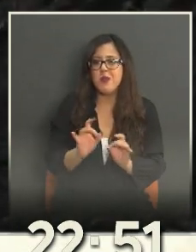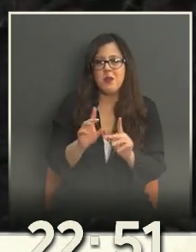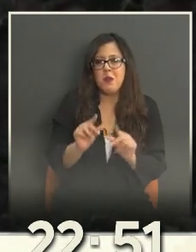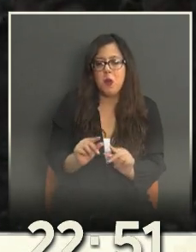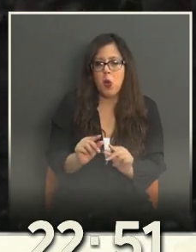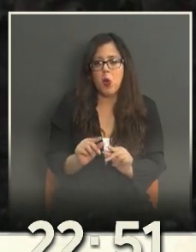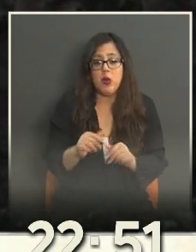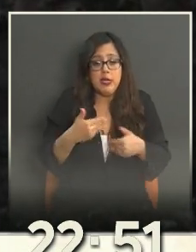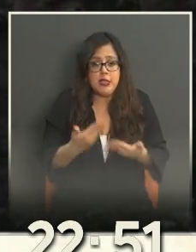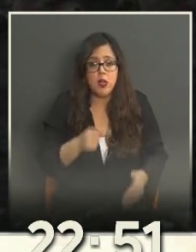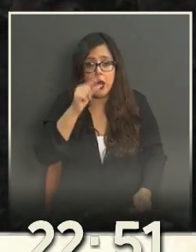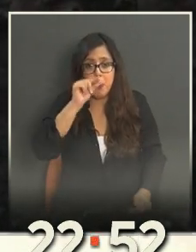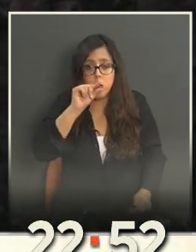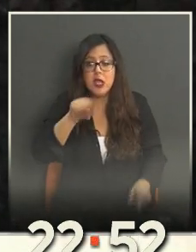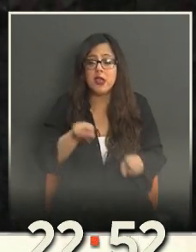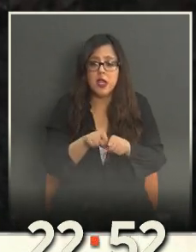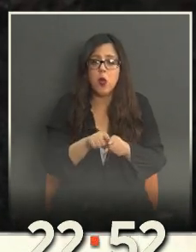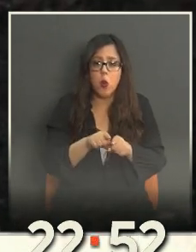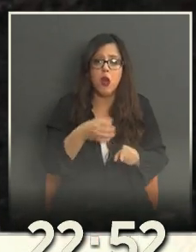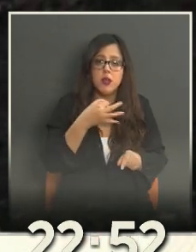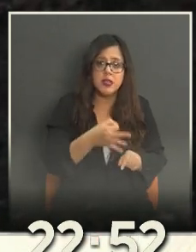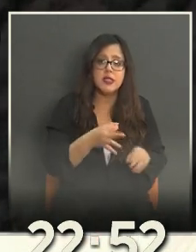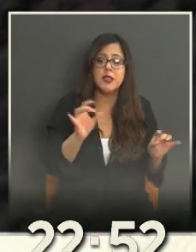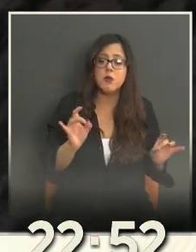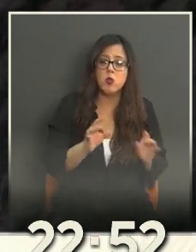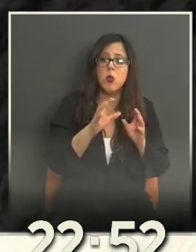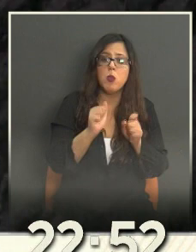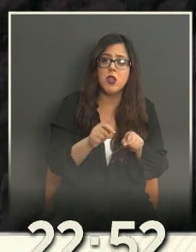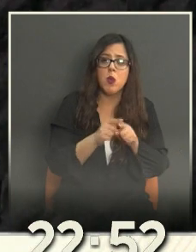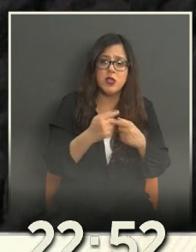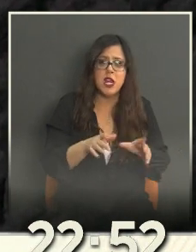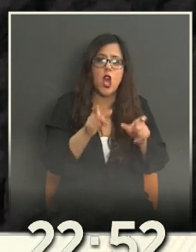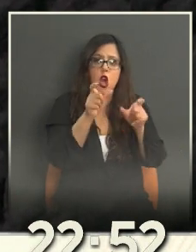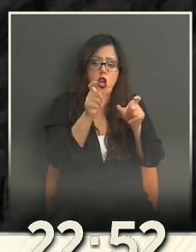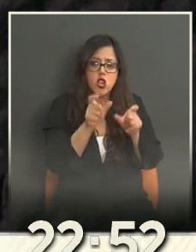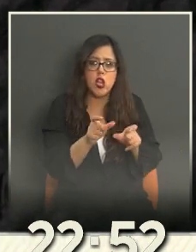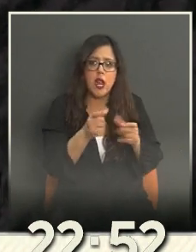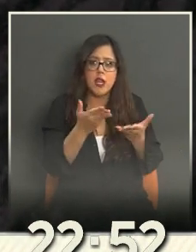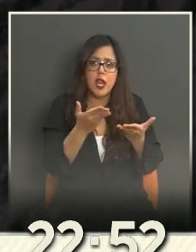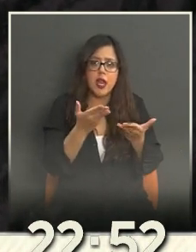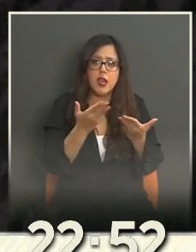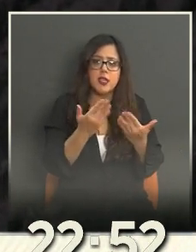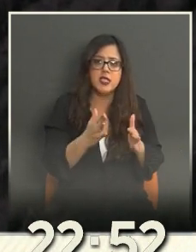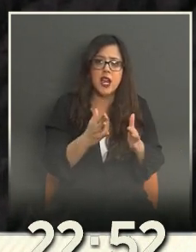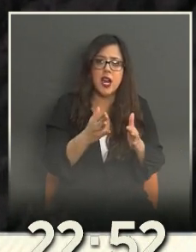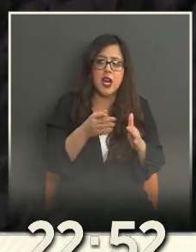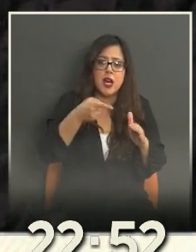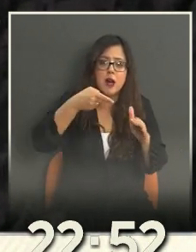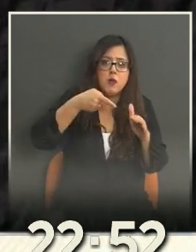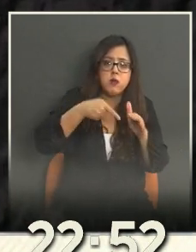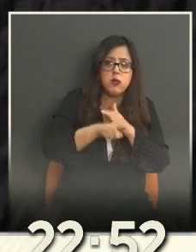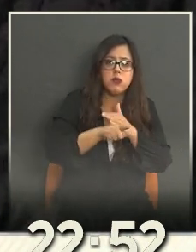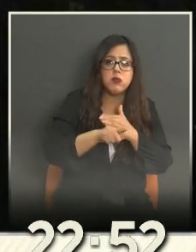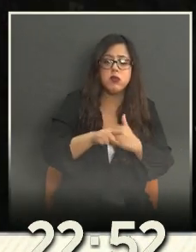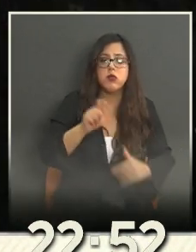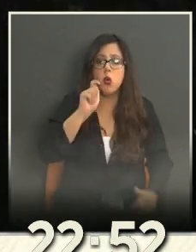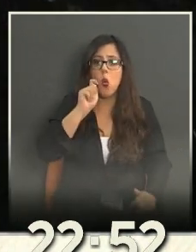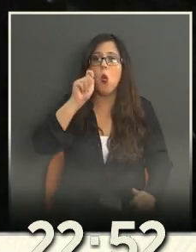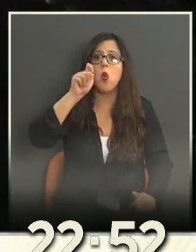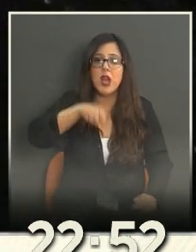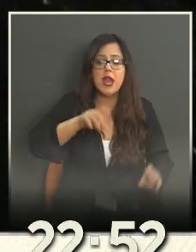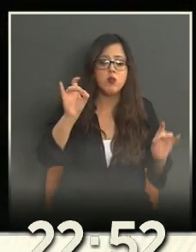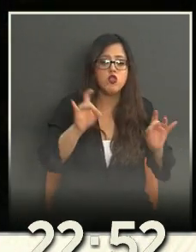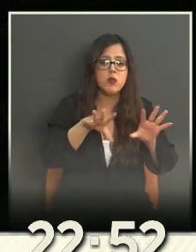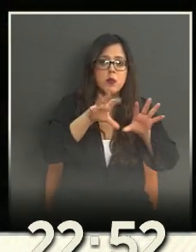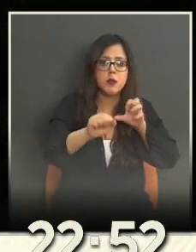putin ha calculado que puede manejar una invasión a ucrania incluso abarcando todo el territorio porque sabe que